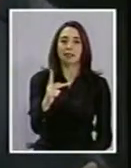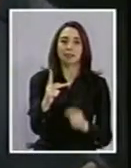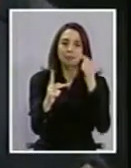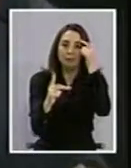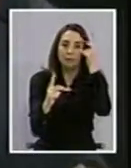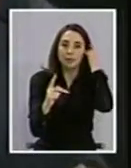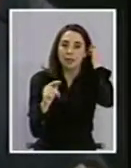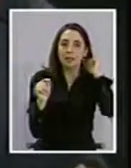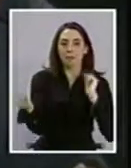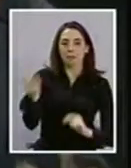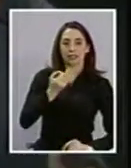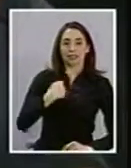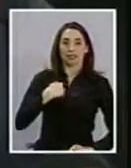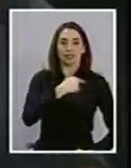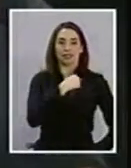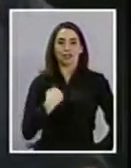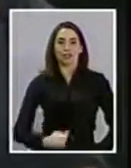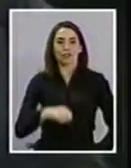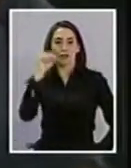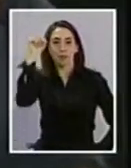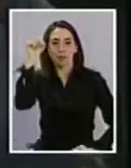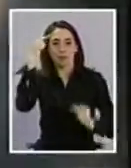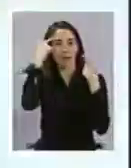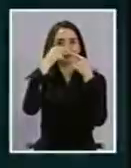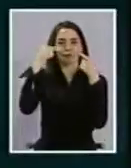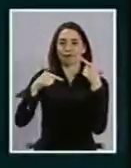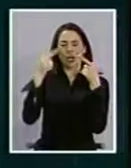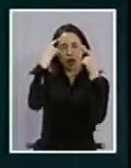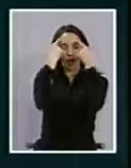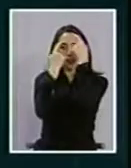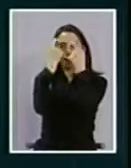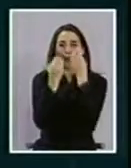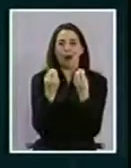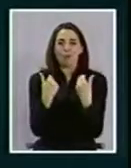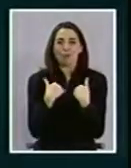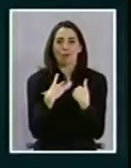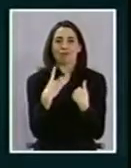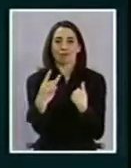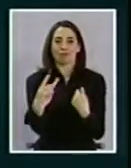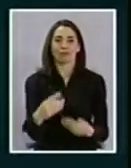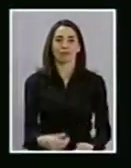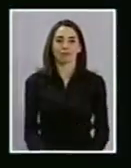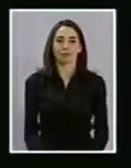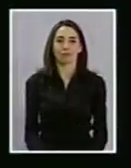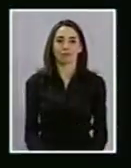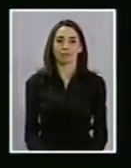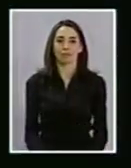I just got told I'm Superman. It doesn't make much sense. You can't really compute that. I see it.